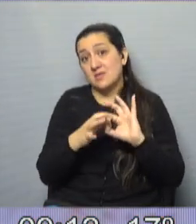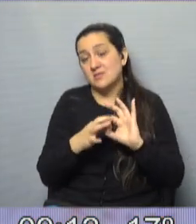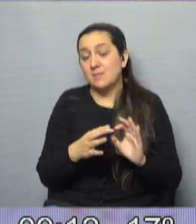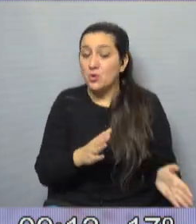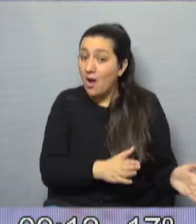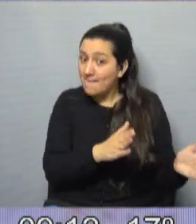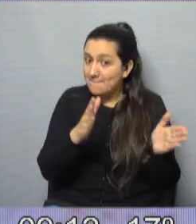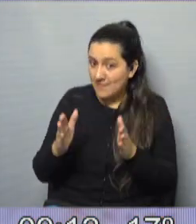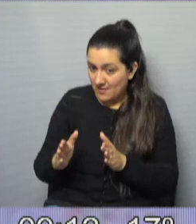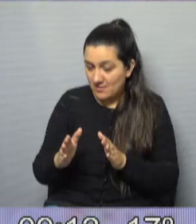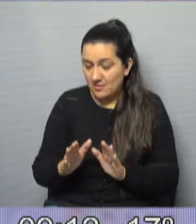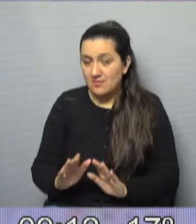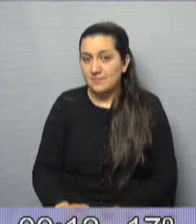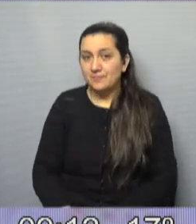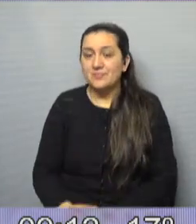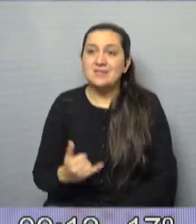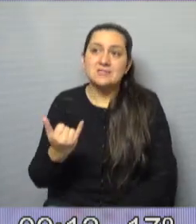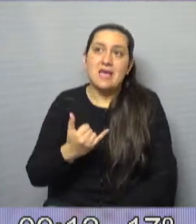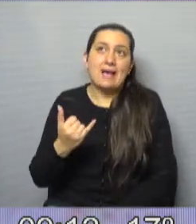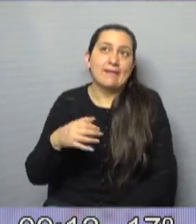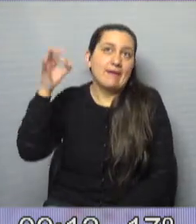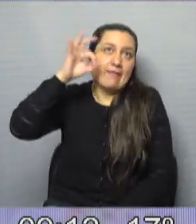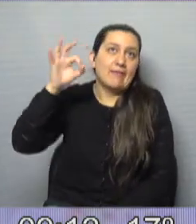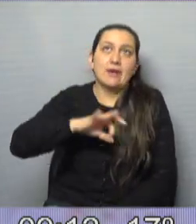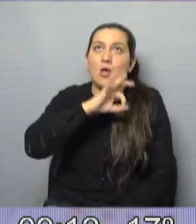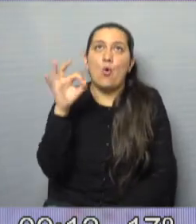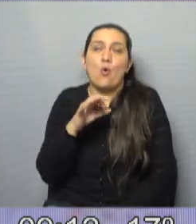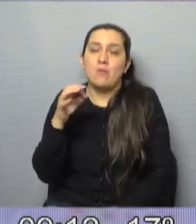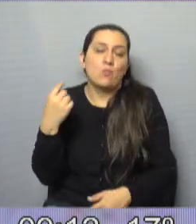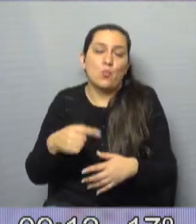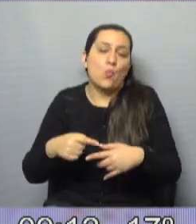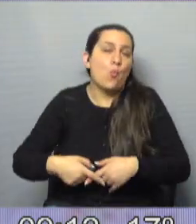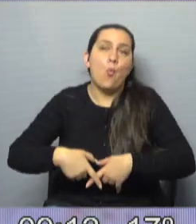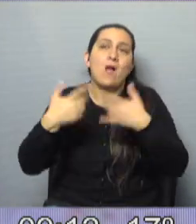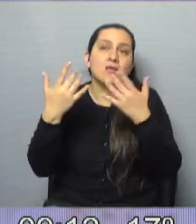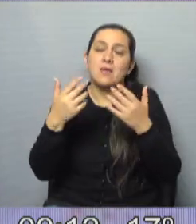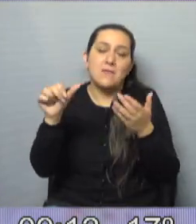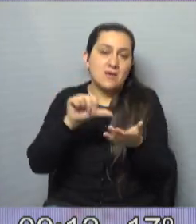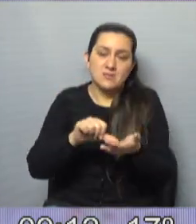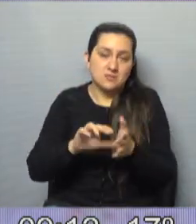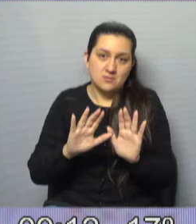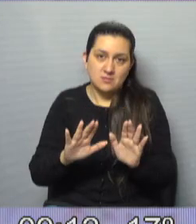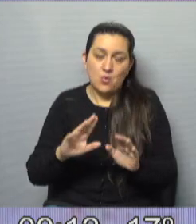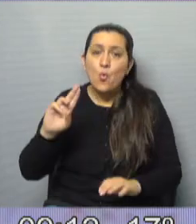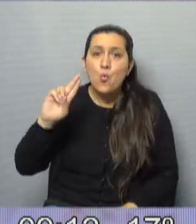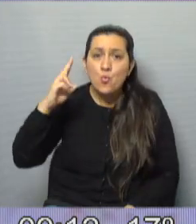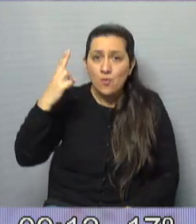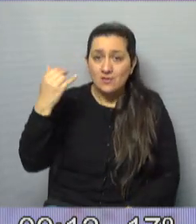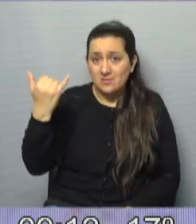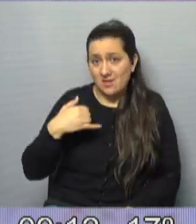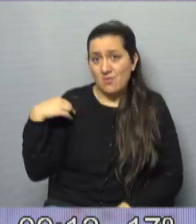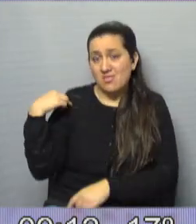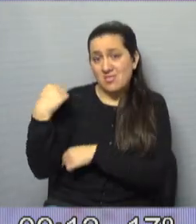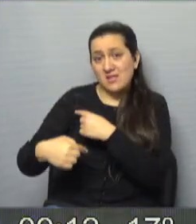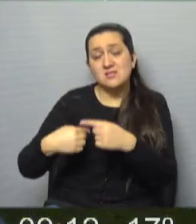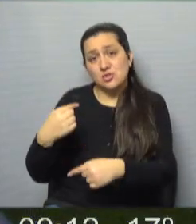allá de que se hubiese hecho en Inglaterra, en Bosnia, en Estados Unidos, en California, donde sea, Uruguay tiene una tradición